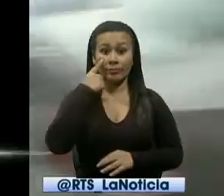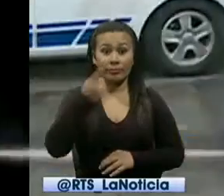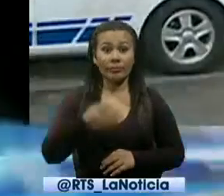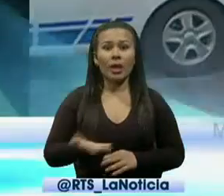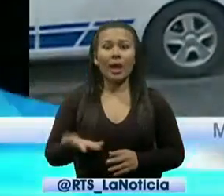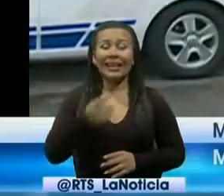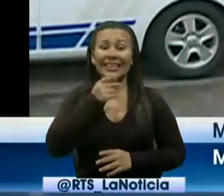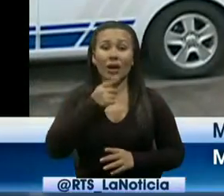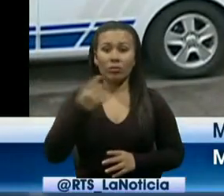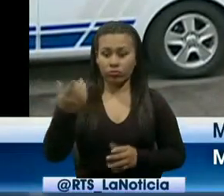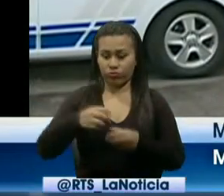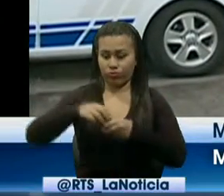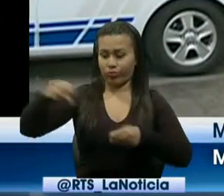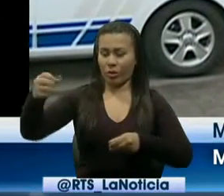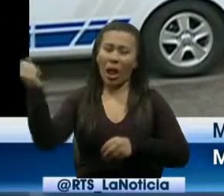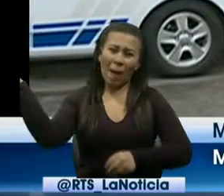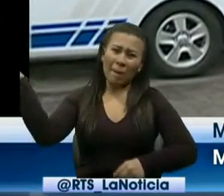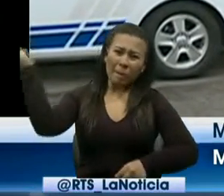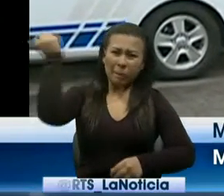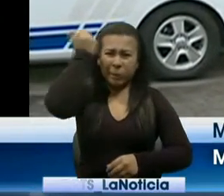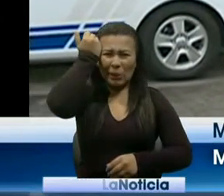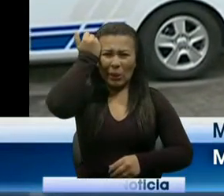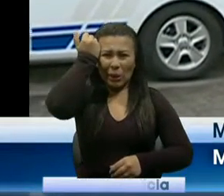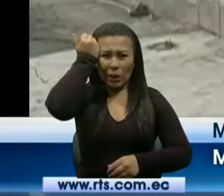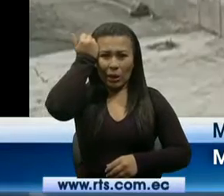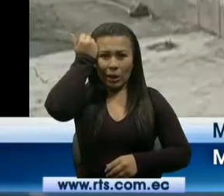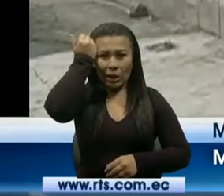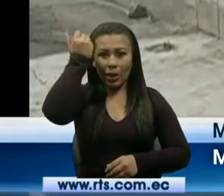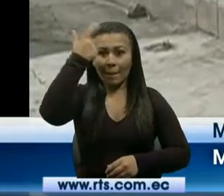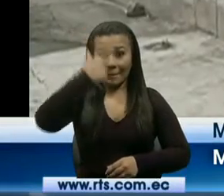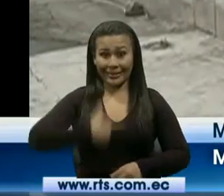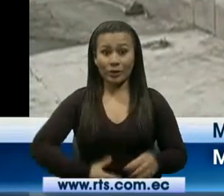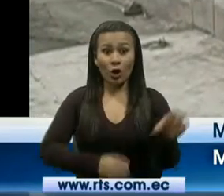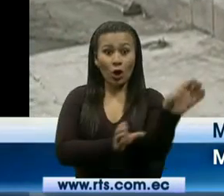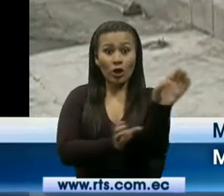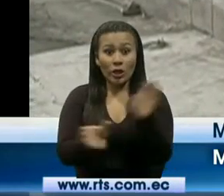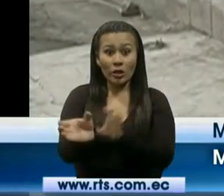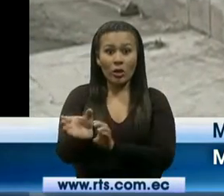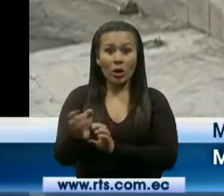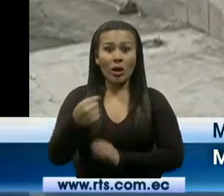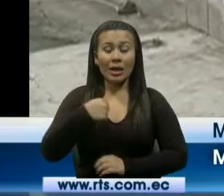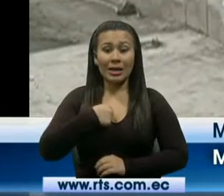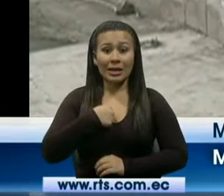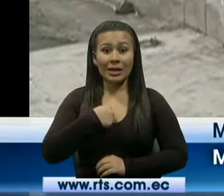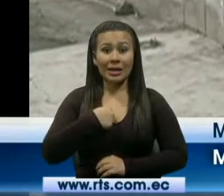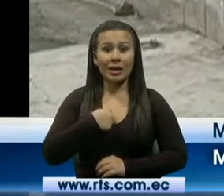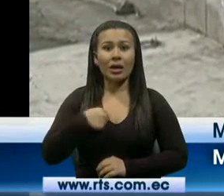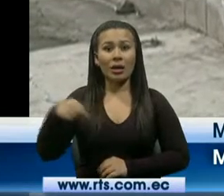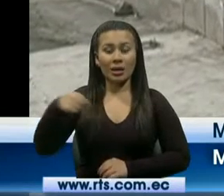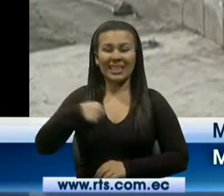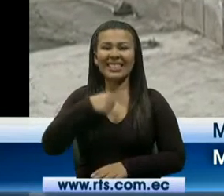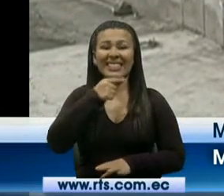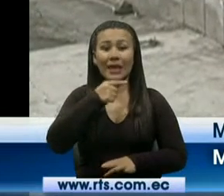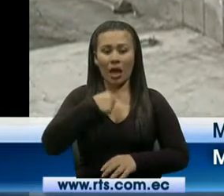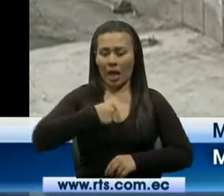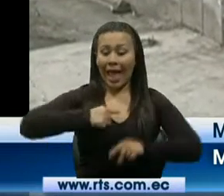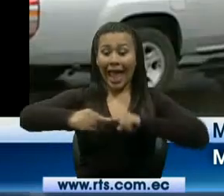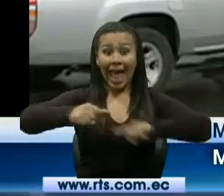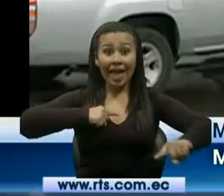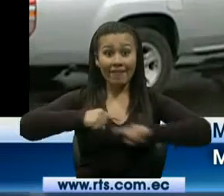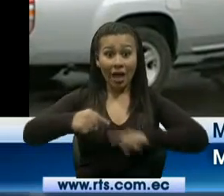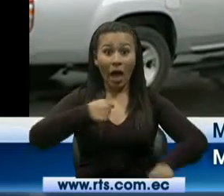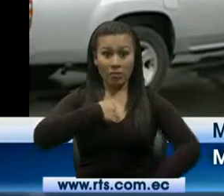sido golpeada con un objeto contundente en la cabeza, por quien por años habría sido su contadora y mano